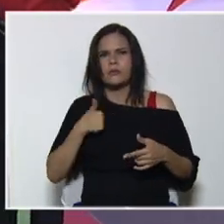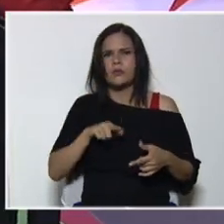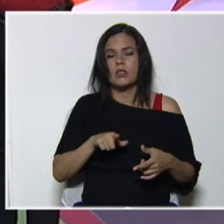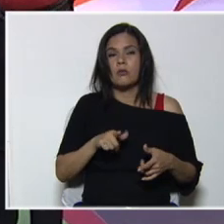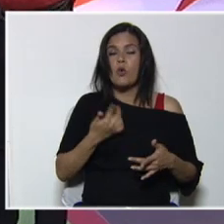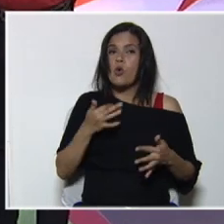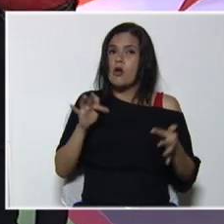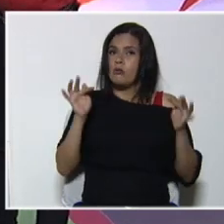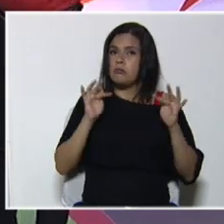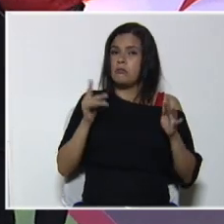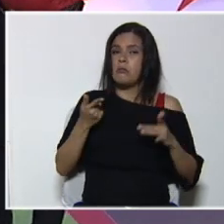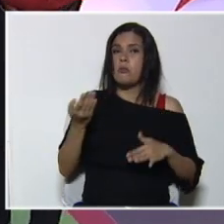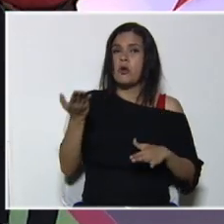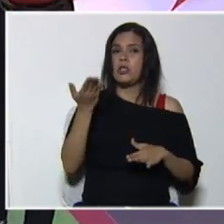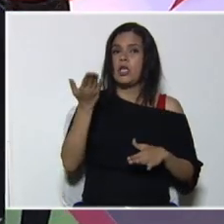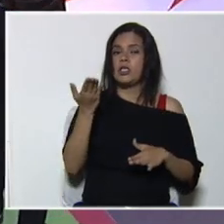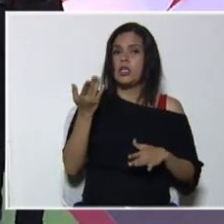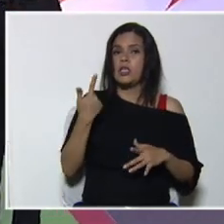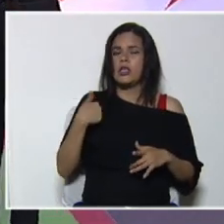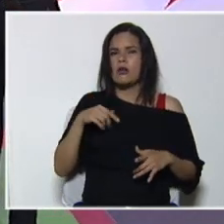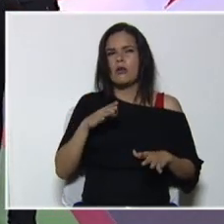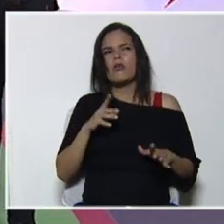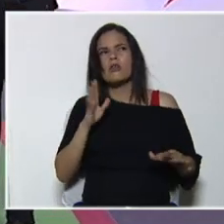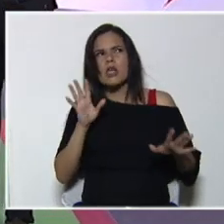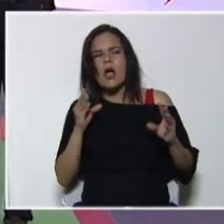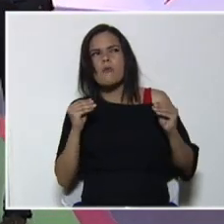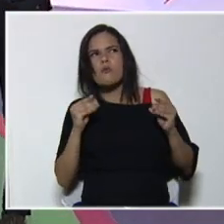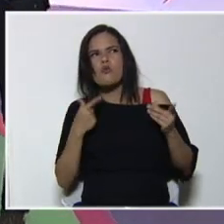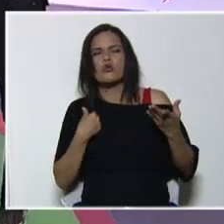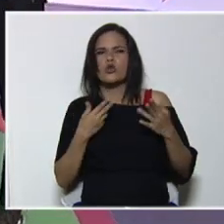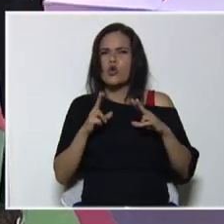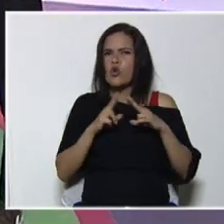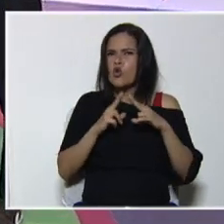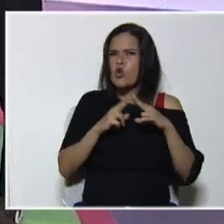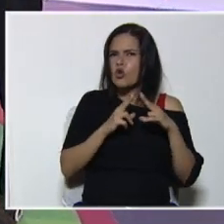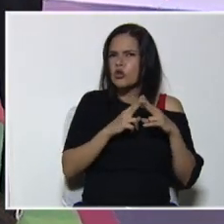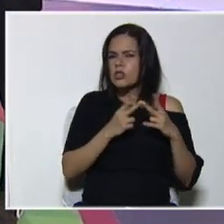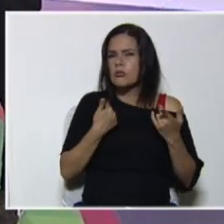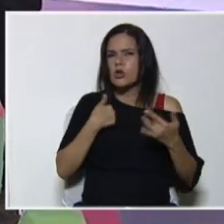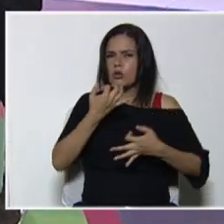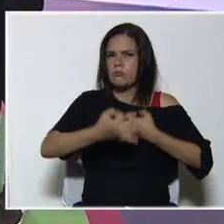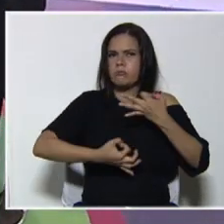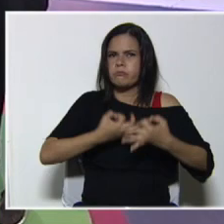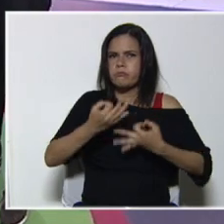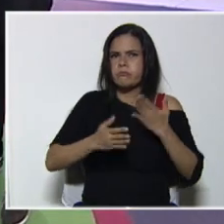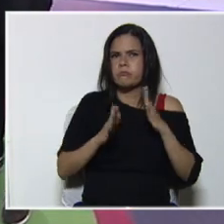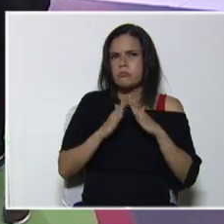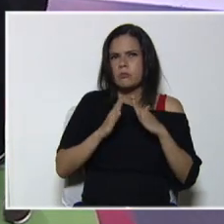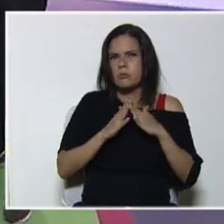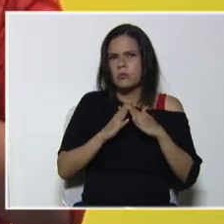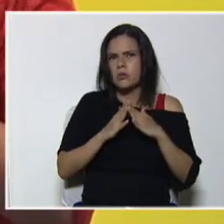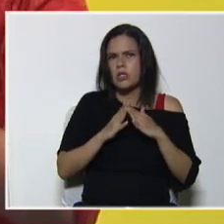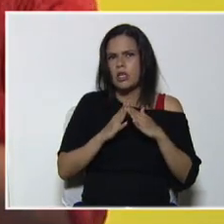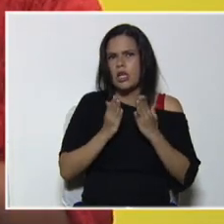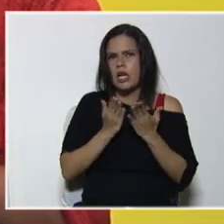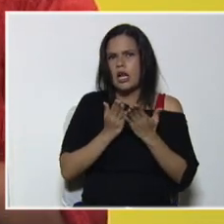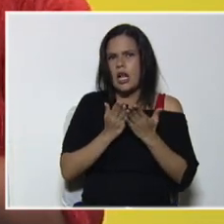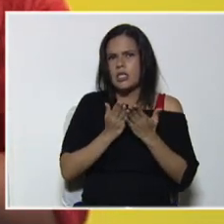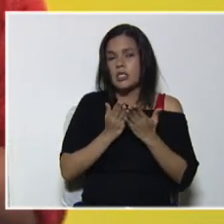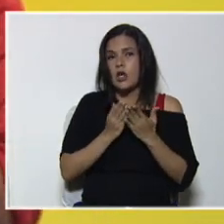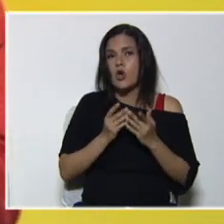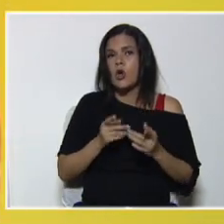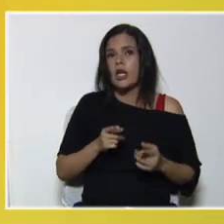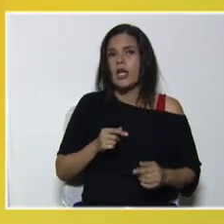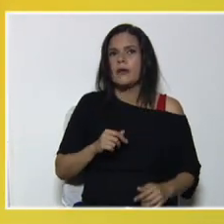muy importante porque esto tiene que ver con algo que ya muchos conocemos y nos han explicado en clase, que tiene que ver con lo que es el ciclo del